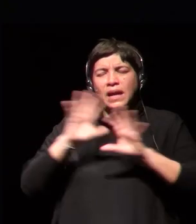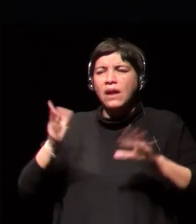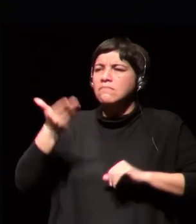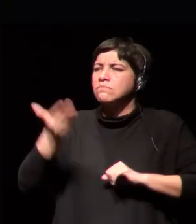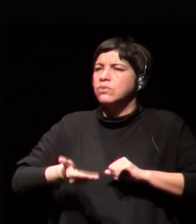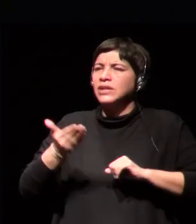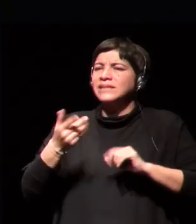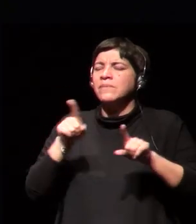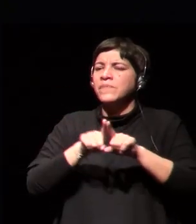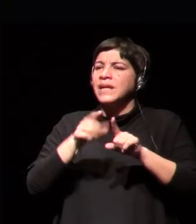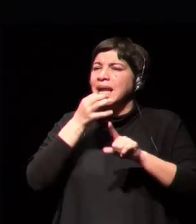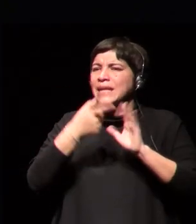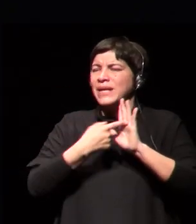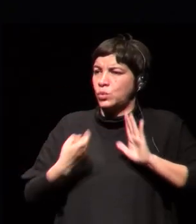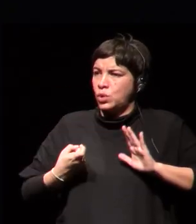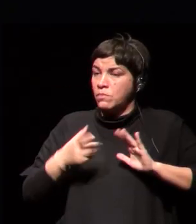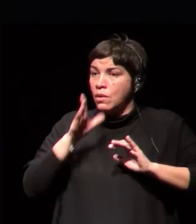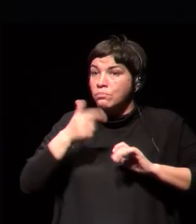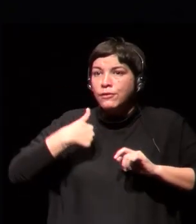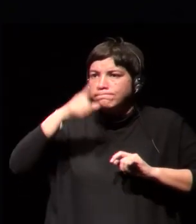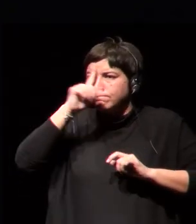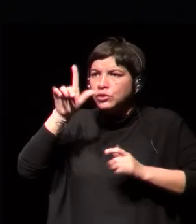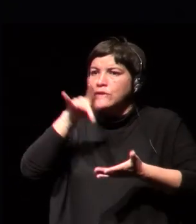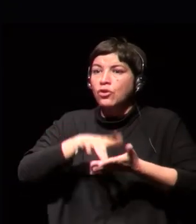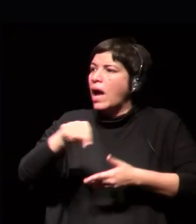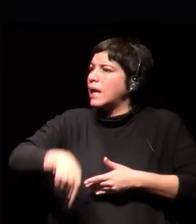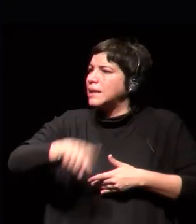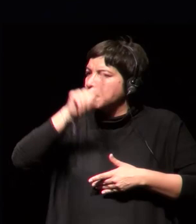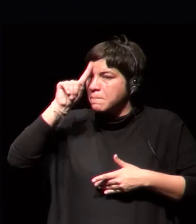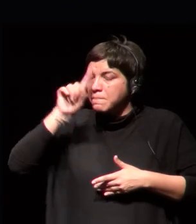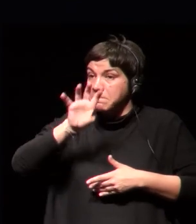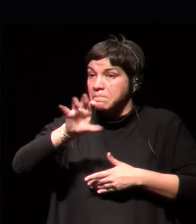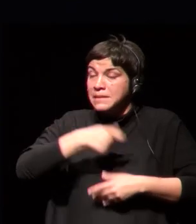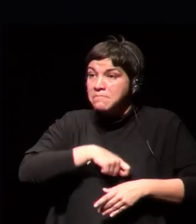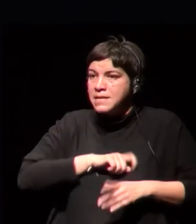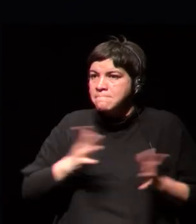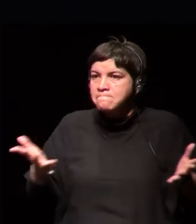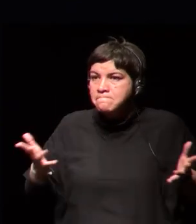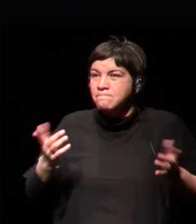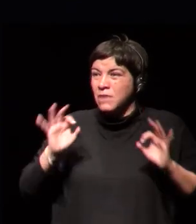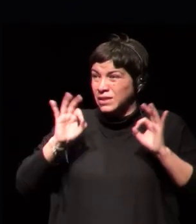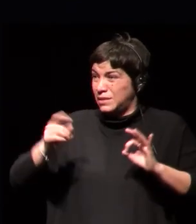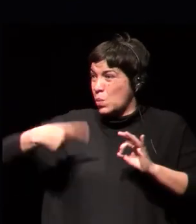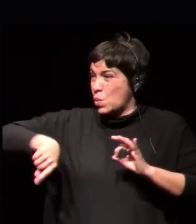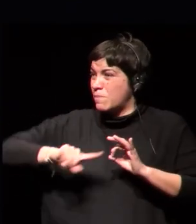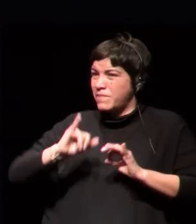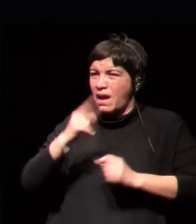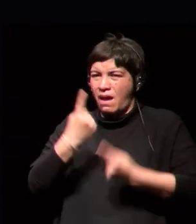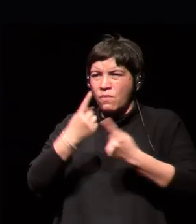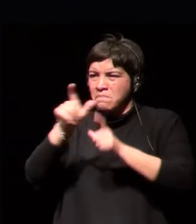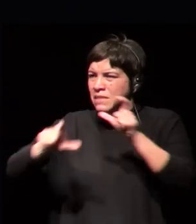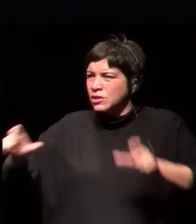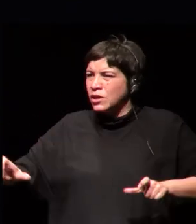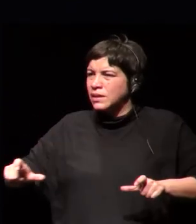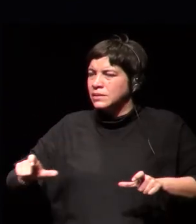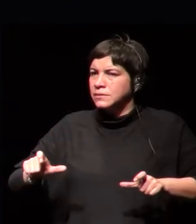sé lo que sucede en vuestro país, pero seguro que entre nosotros hoy hay personas que son muy conscientes de lo que